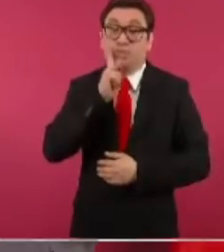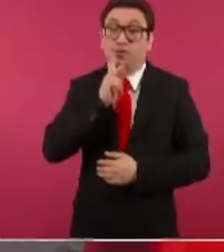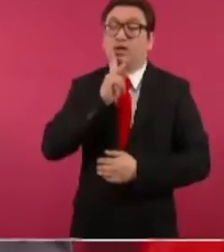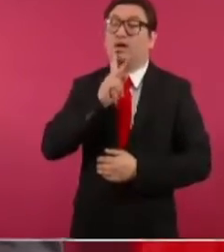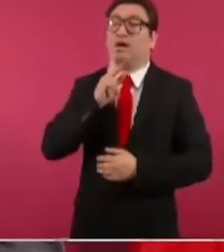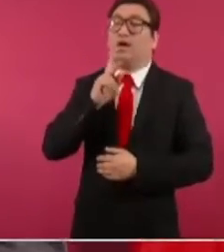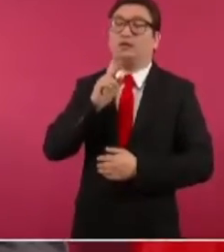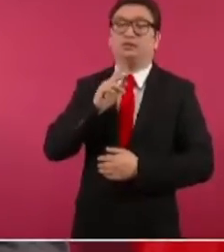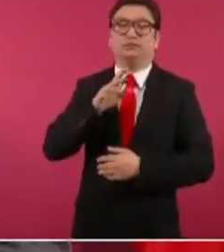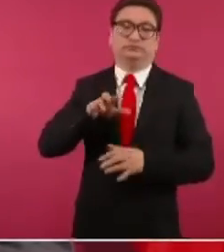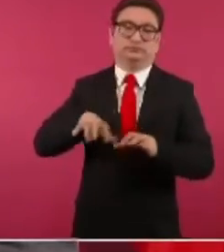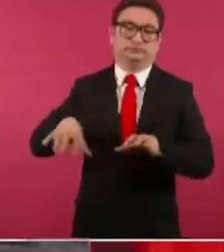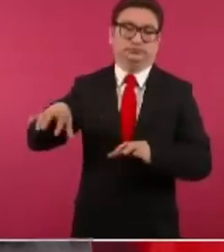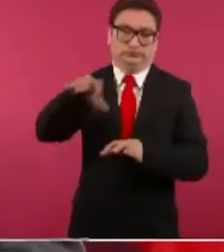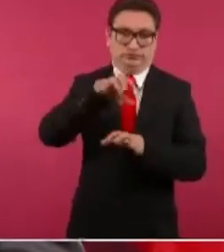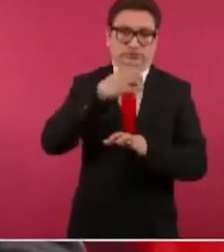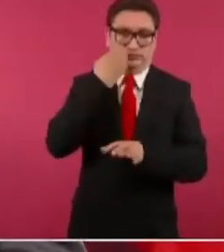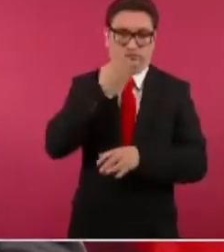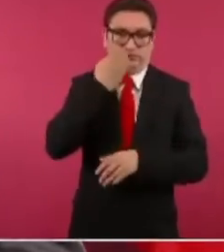práctica